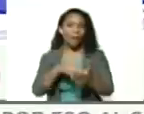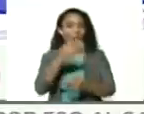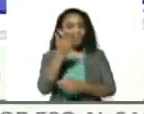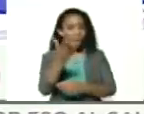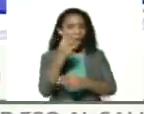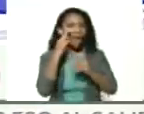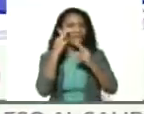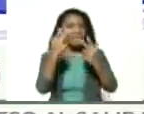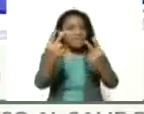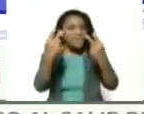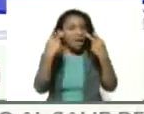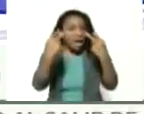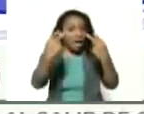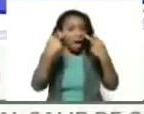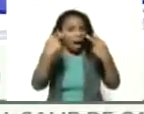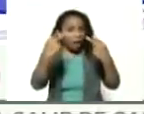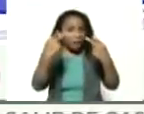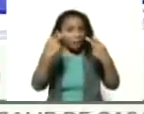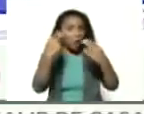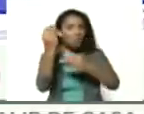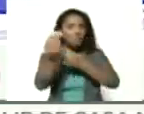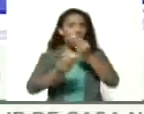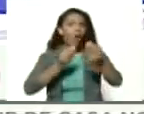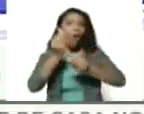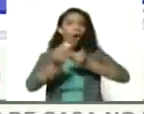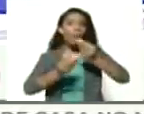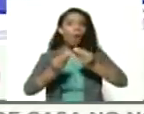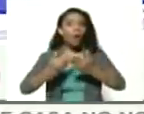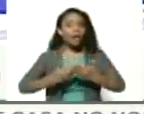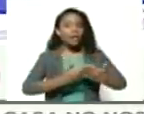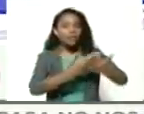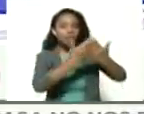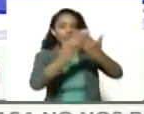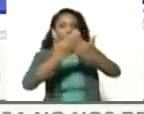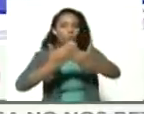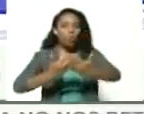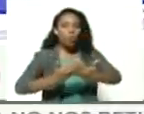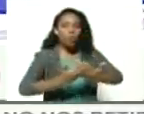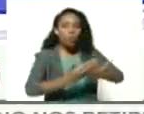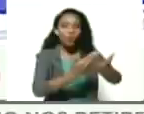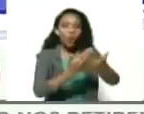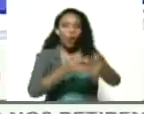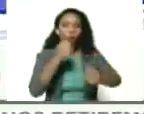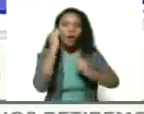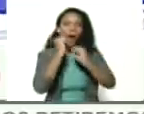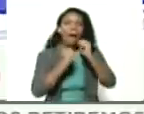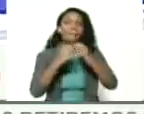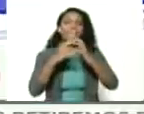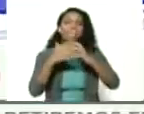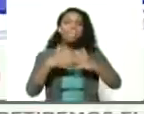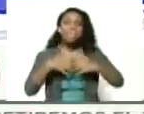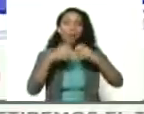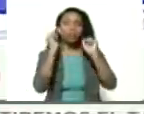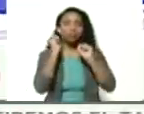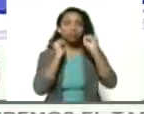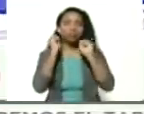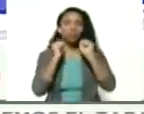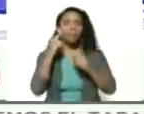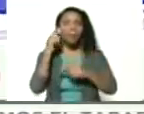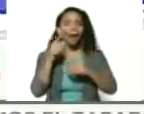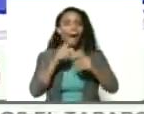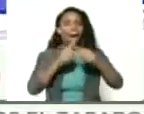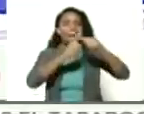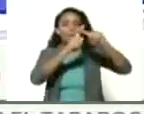ustedes vean cómo se hizo un estudio con unas máquinas especiales para medir